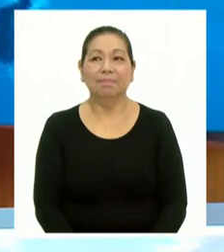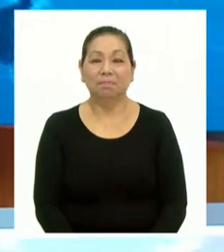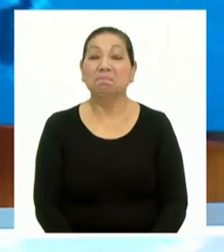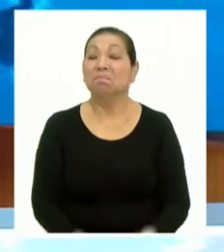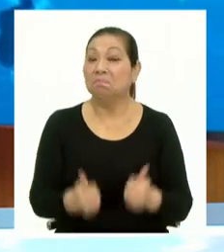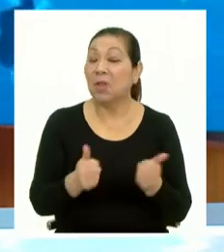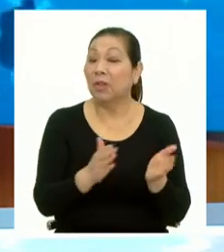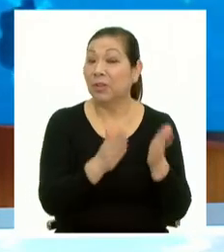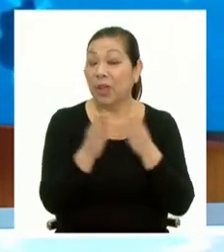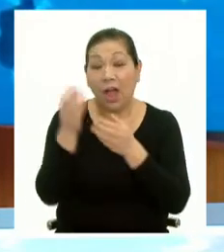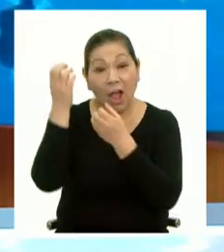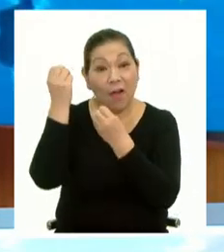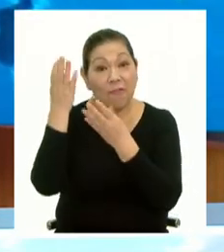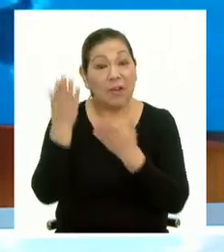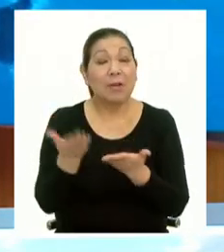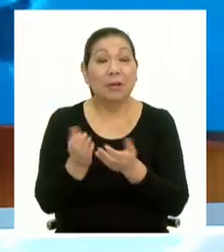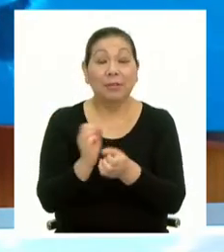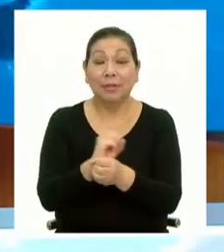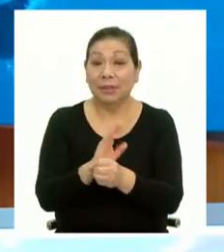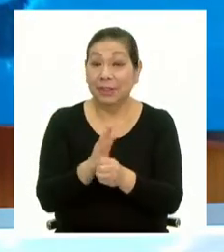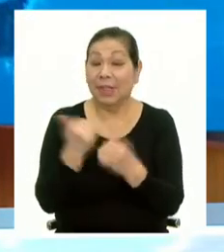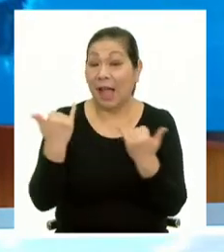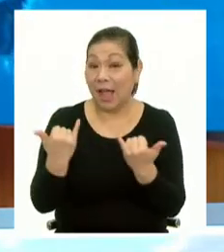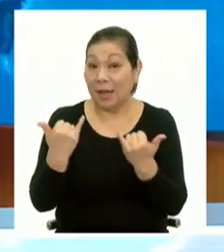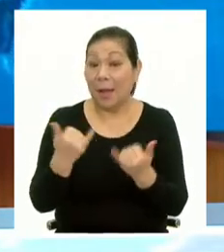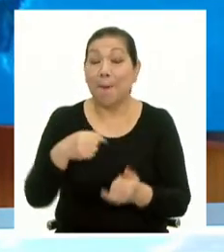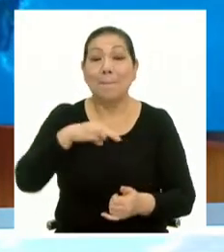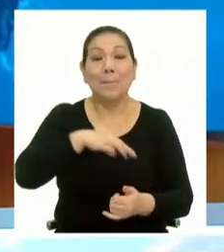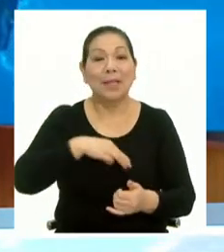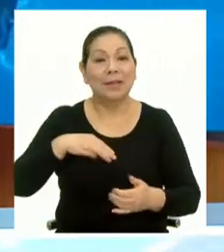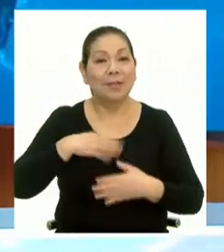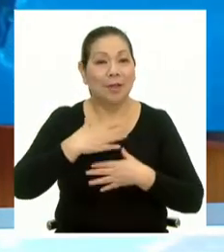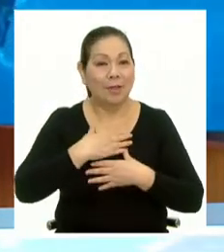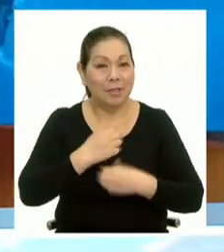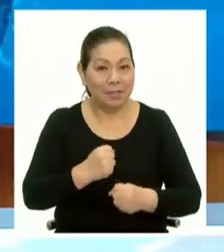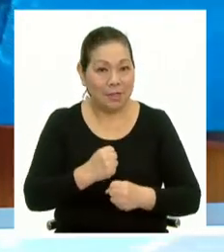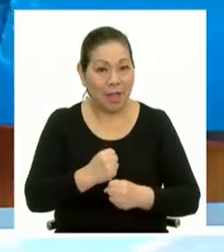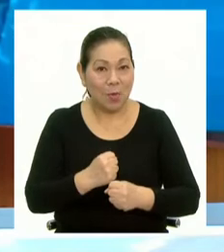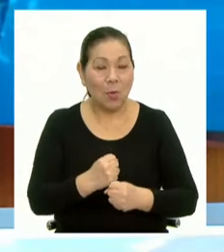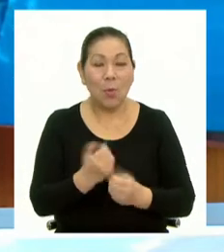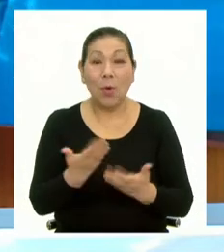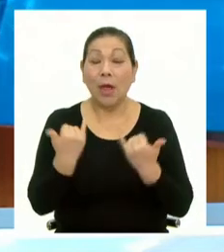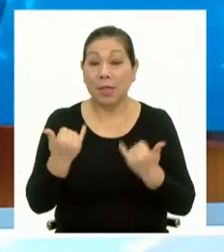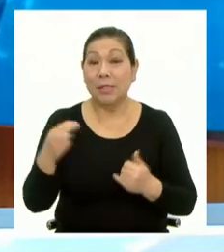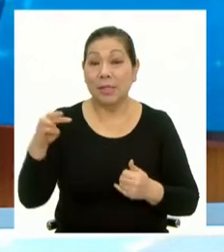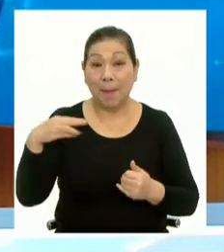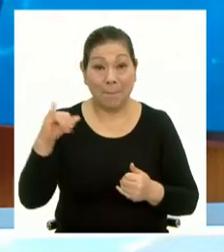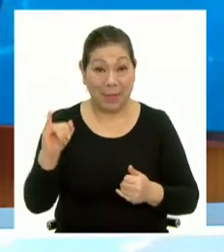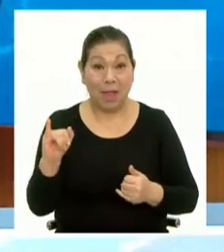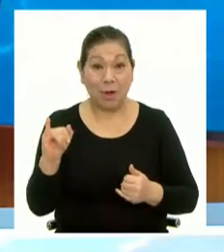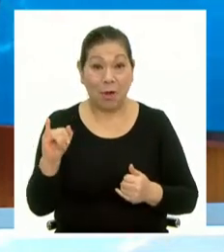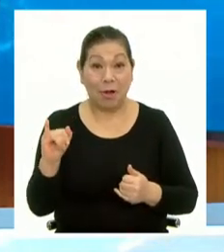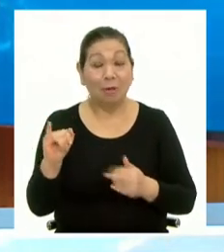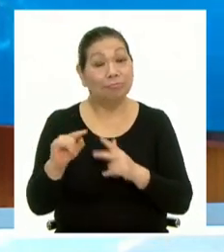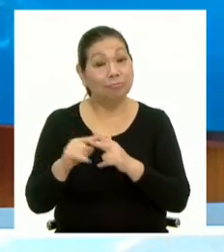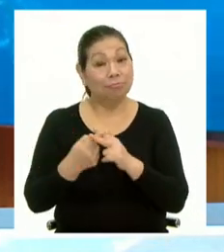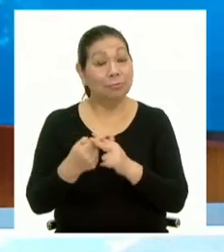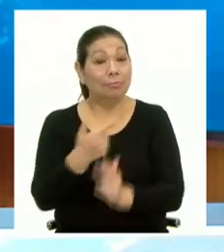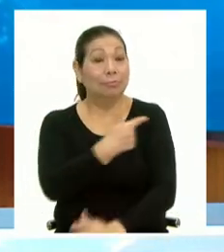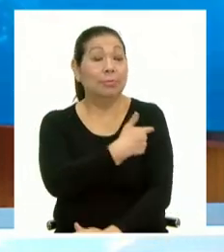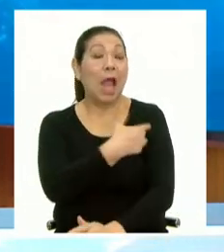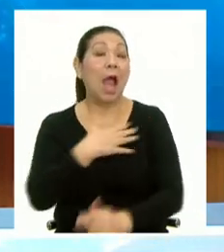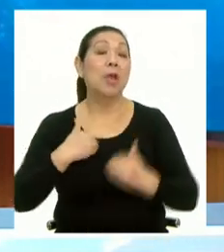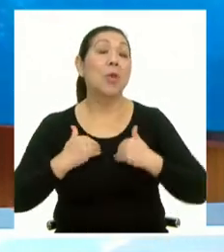Muy bien, vamos con la información sobre la pandemia en el plano local. El ministro de Salud, Hernando Ceballos, informó que desde este miércoles se iniciará la vacunación